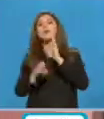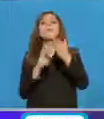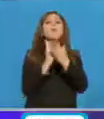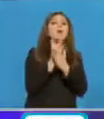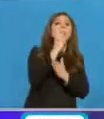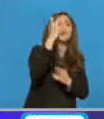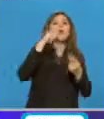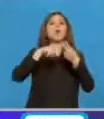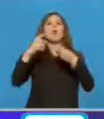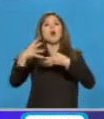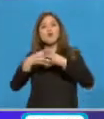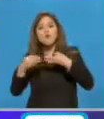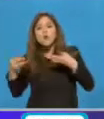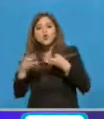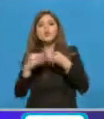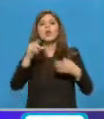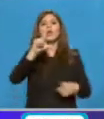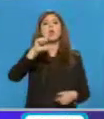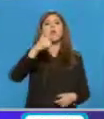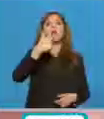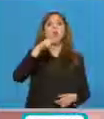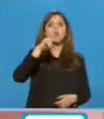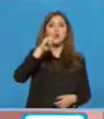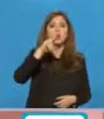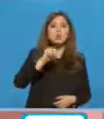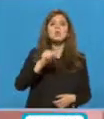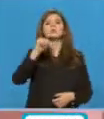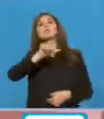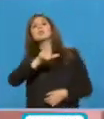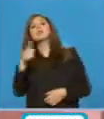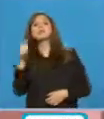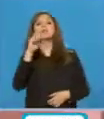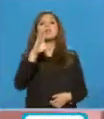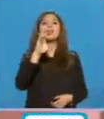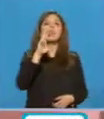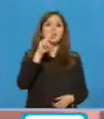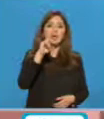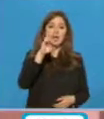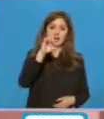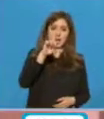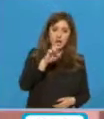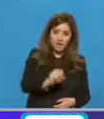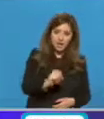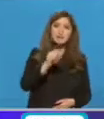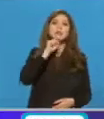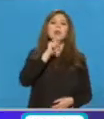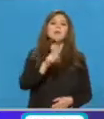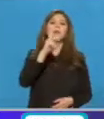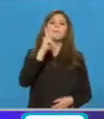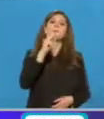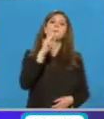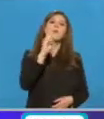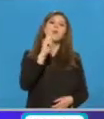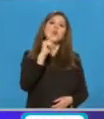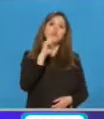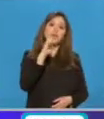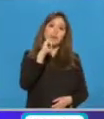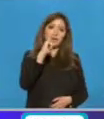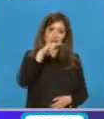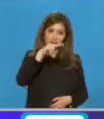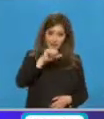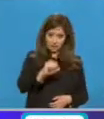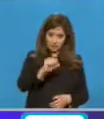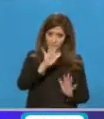frutas, leguminosas, cereales integrales, que ahorita vamos a tocar ese tema. Proteínas. Y proteínas, así es, pero las